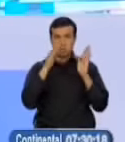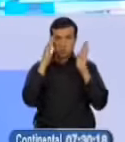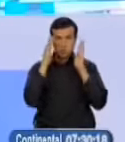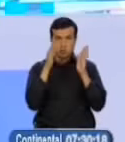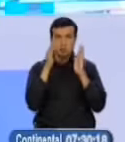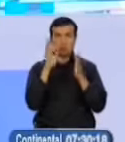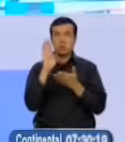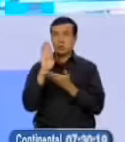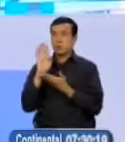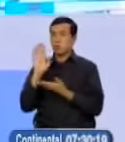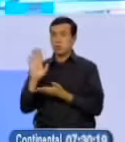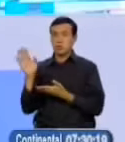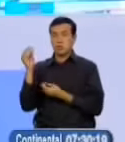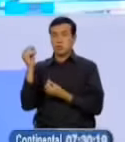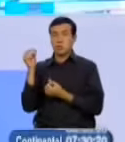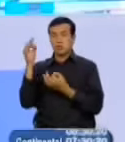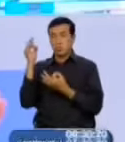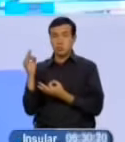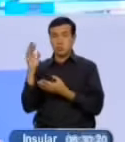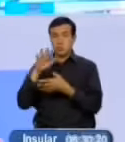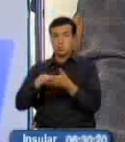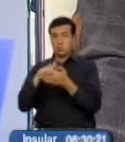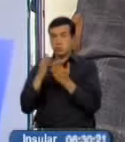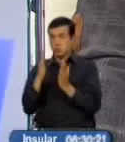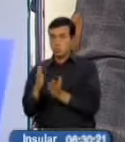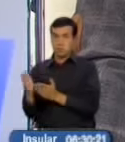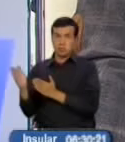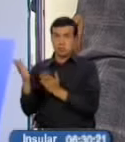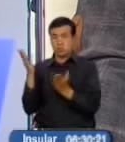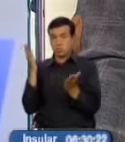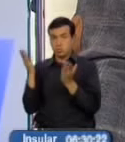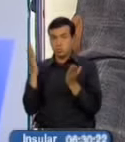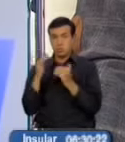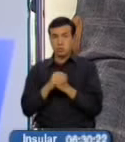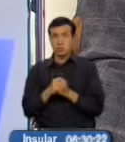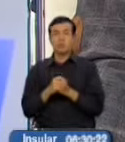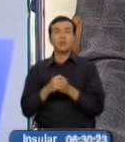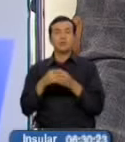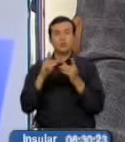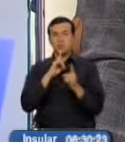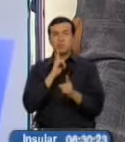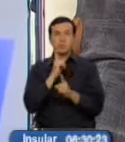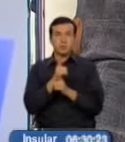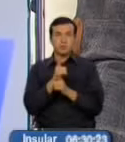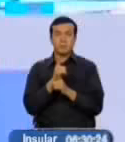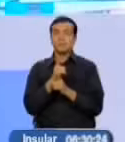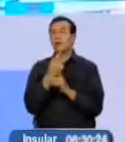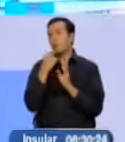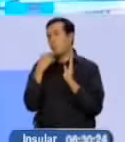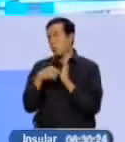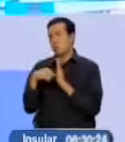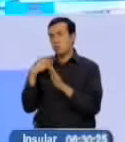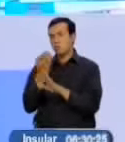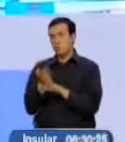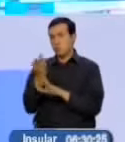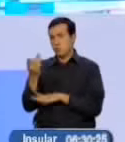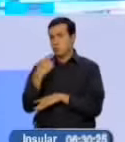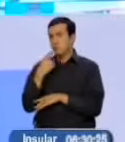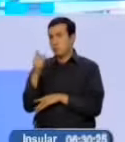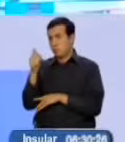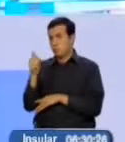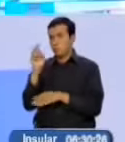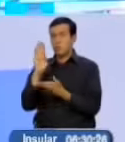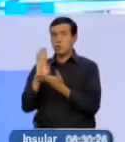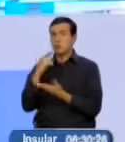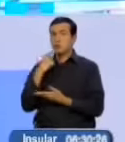en el IES, los montos están de acuerdo a un tarifario básico. Pero hay un estimado, me imagino que ustedes debieron haber sido un estimado. En el caso que nos plantea el mismo